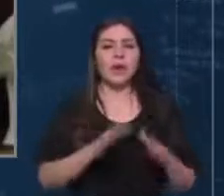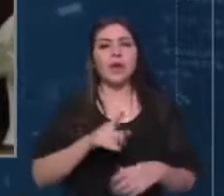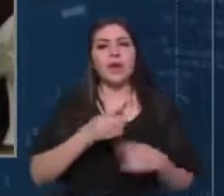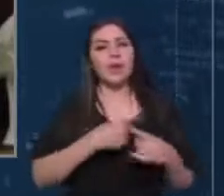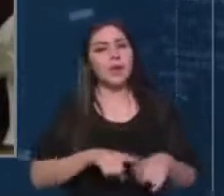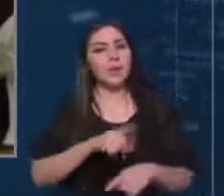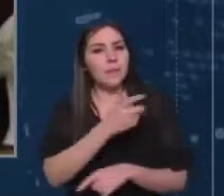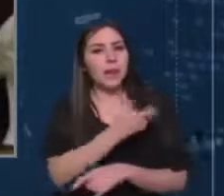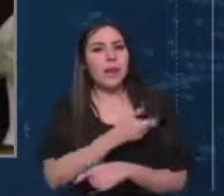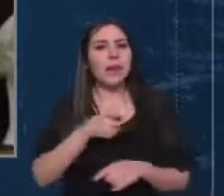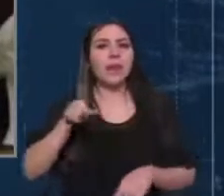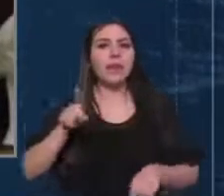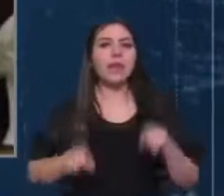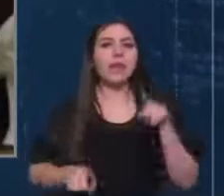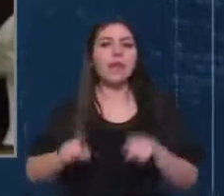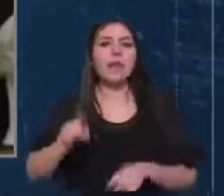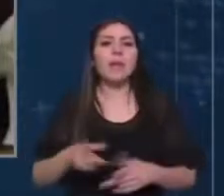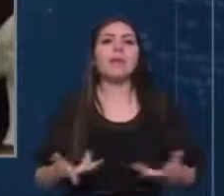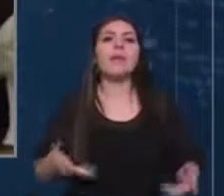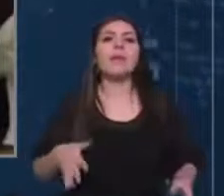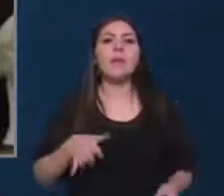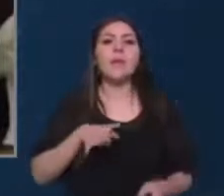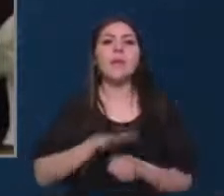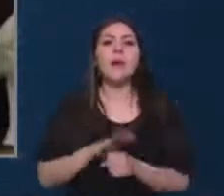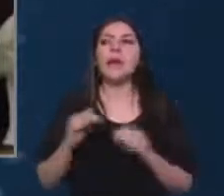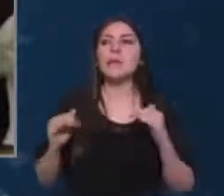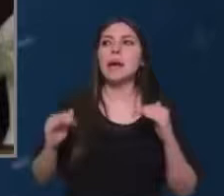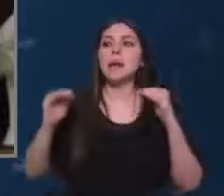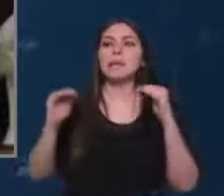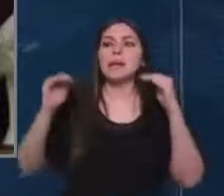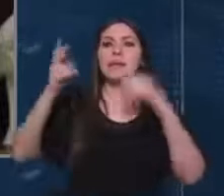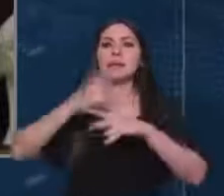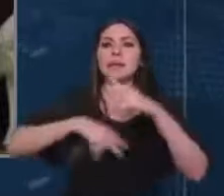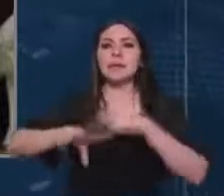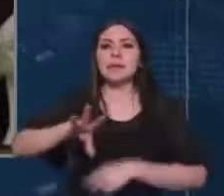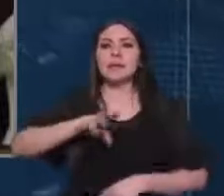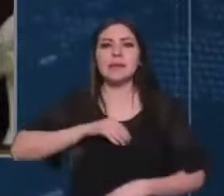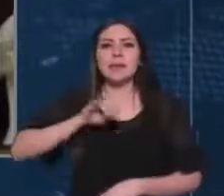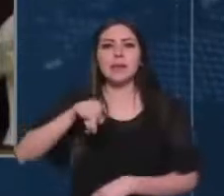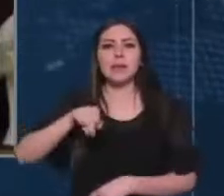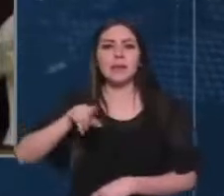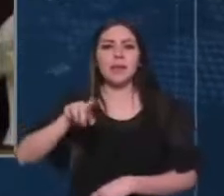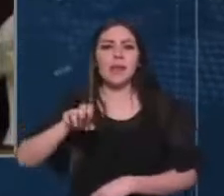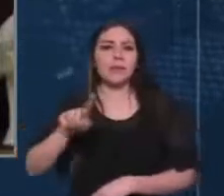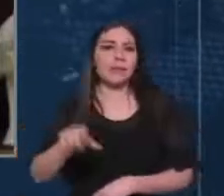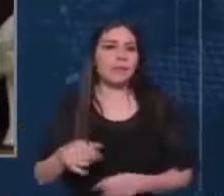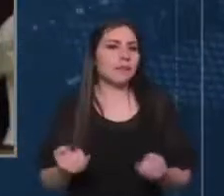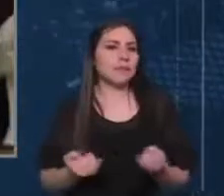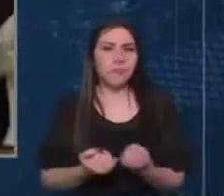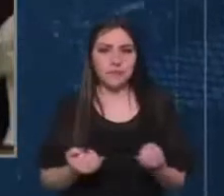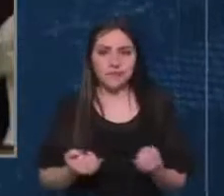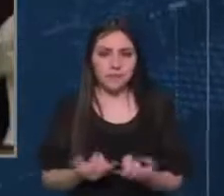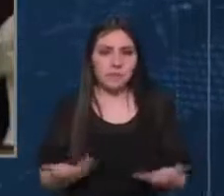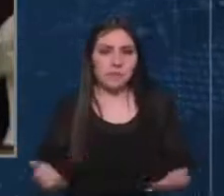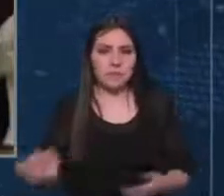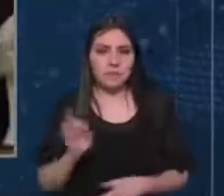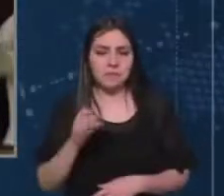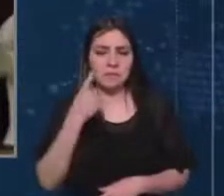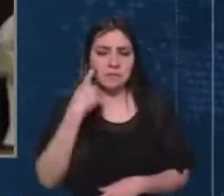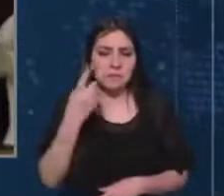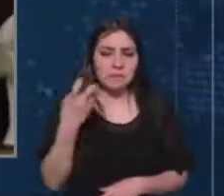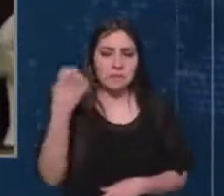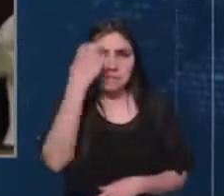dependiendo de la variante de influenza que vaya dominando, ¿no? Entonces, eso podría ser un escenario y podríamos,